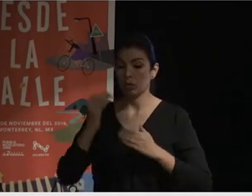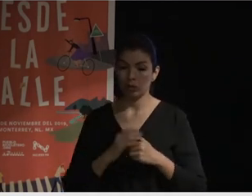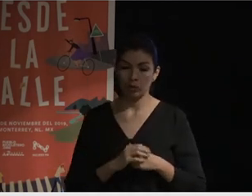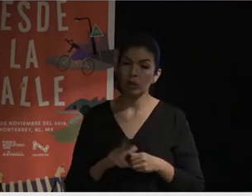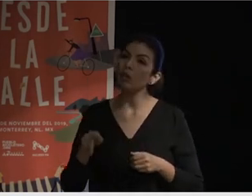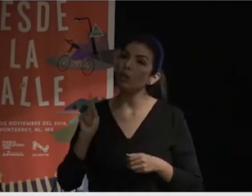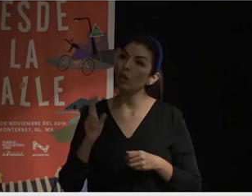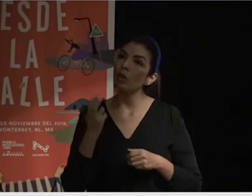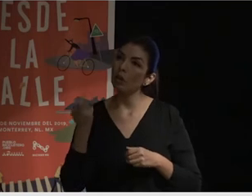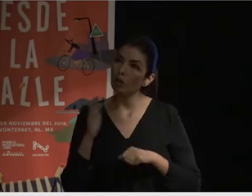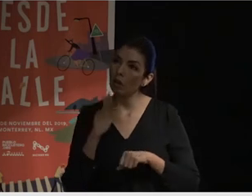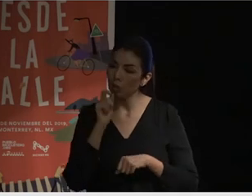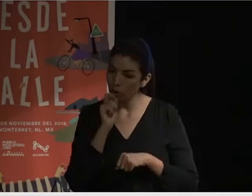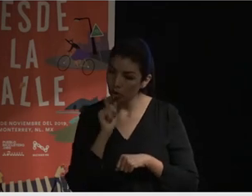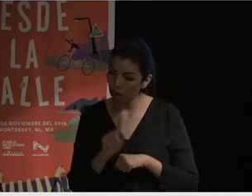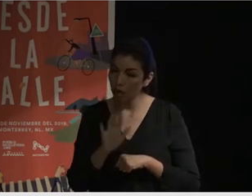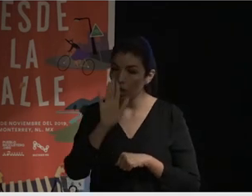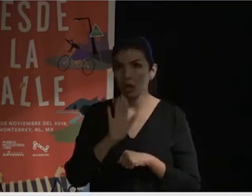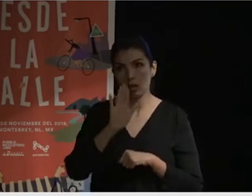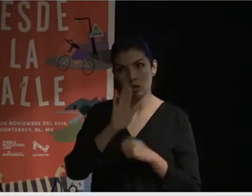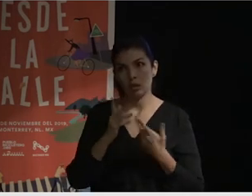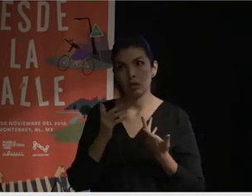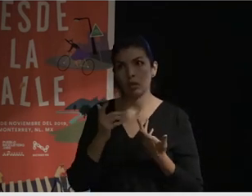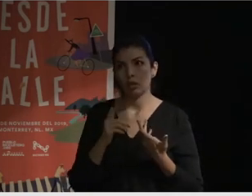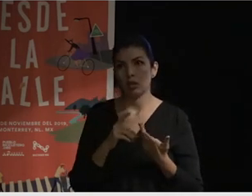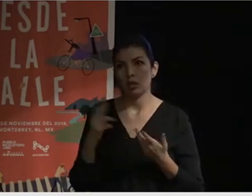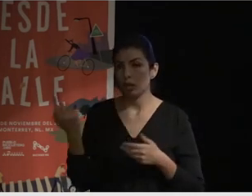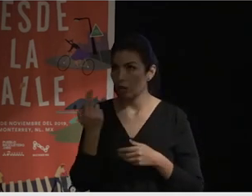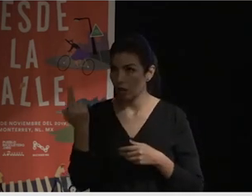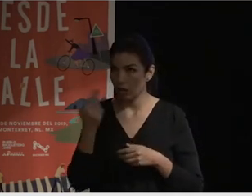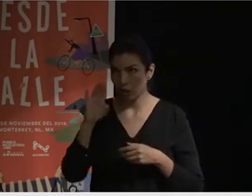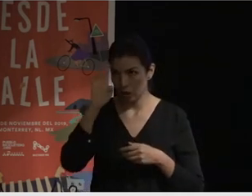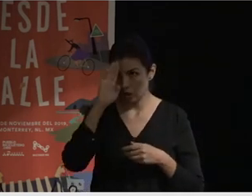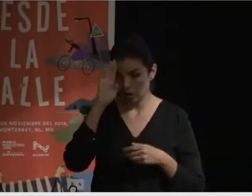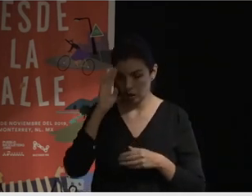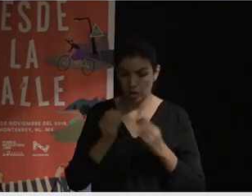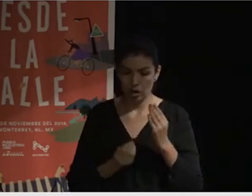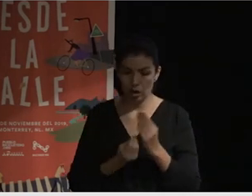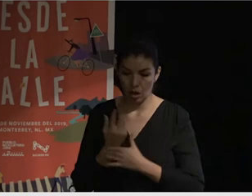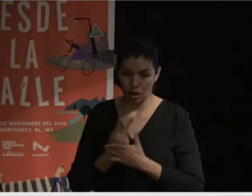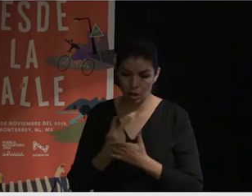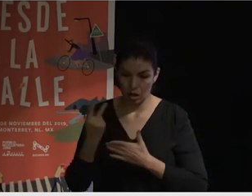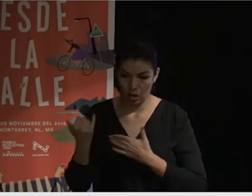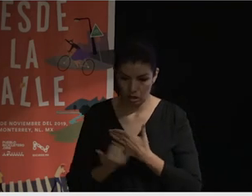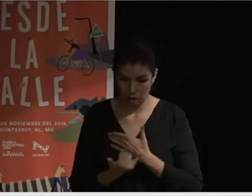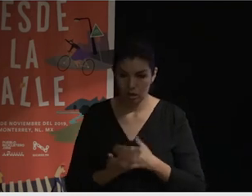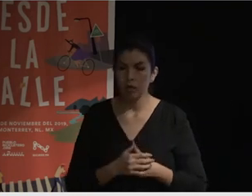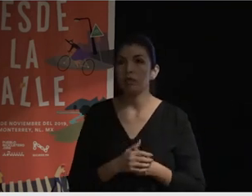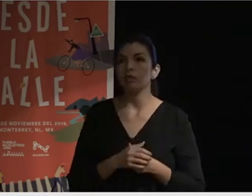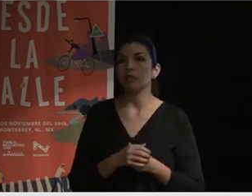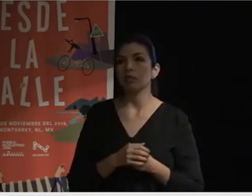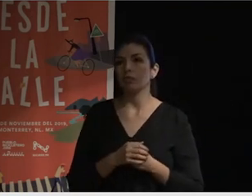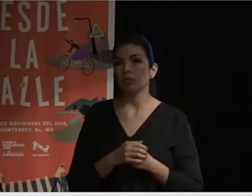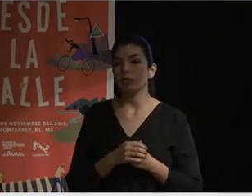también crea condiciones de organización y de soñar nuevos proyectos como cooperativas. Creo que tenemos que apuntarle a cosas por el estilo. Y